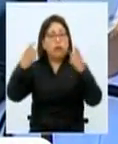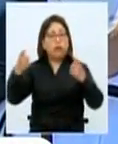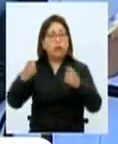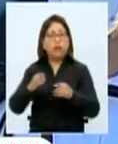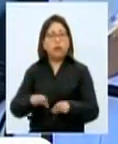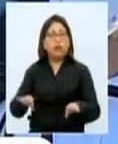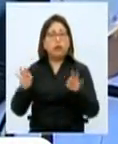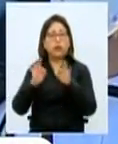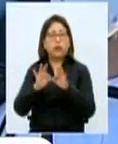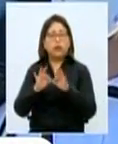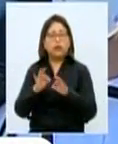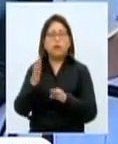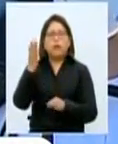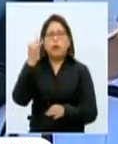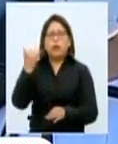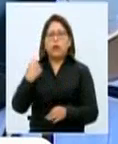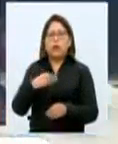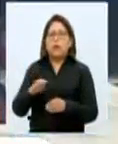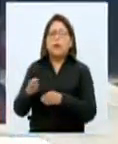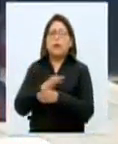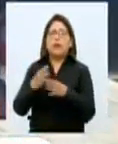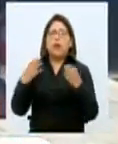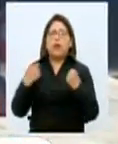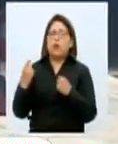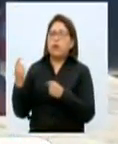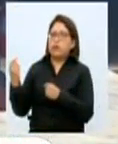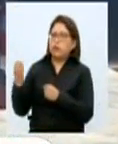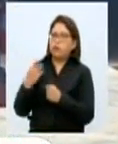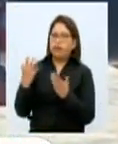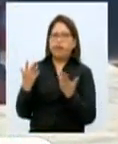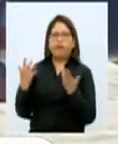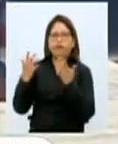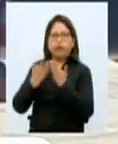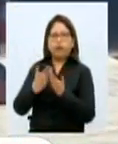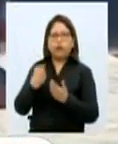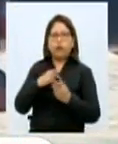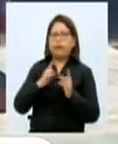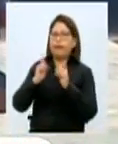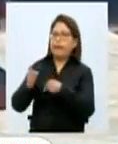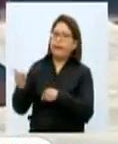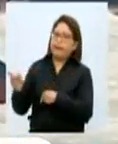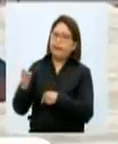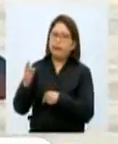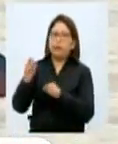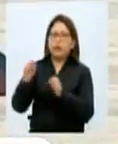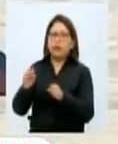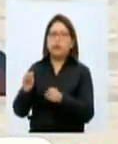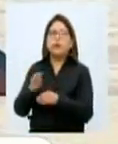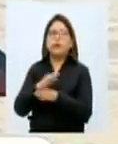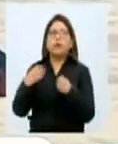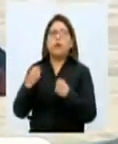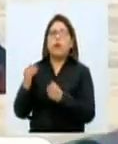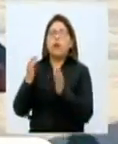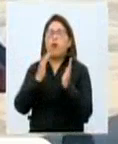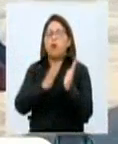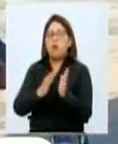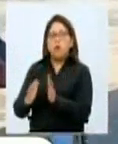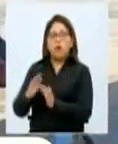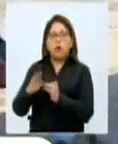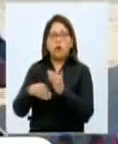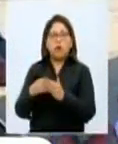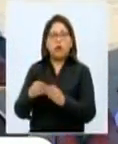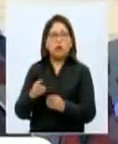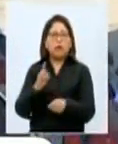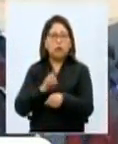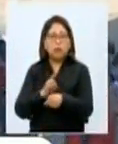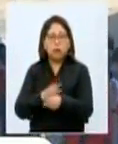porque estamos encomendando a nuestro ministro de Salud para que organice todo el proceso de vacunación a las personas, a